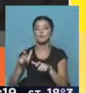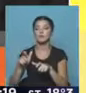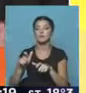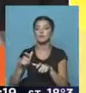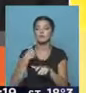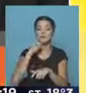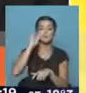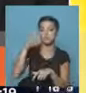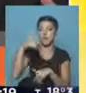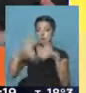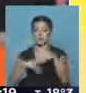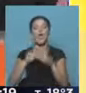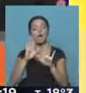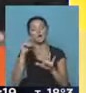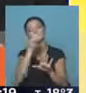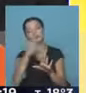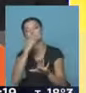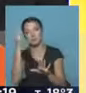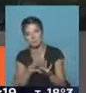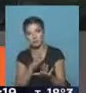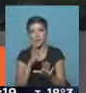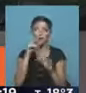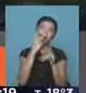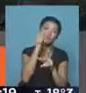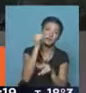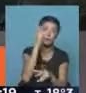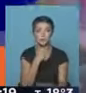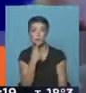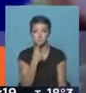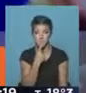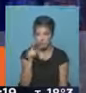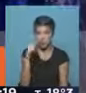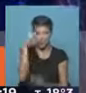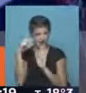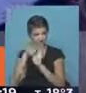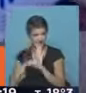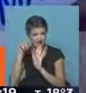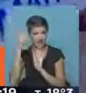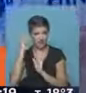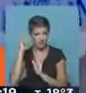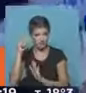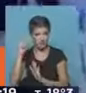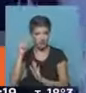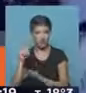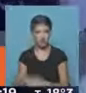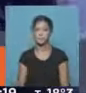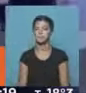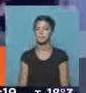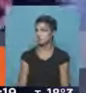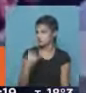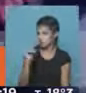del 30% de indecisos. Eso caracteriza a Francia. Sí, pero no solo a Francia. En las